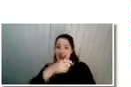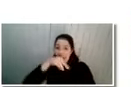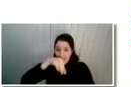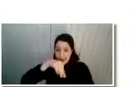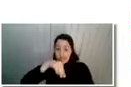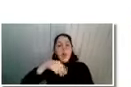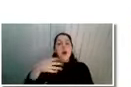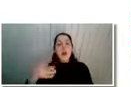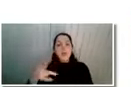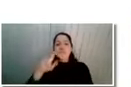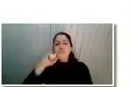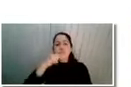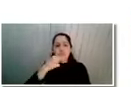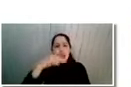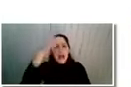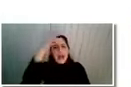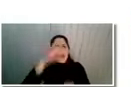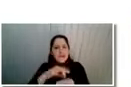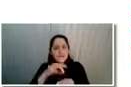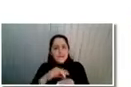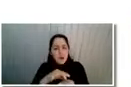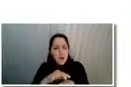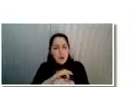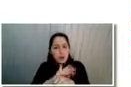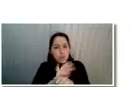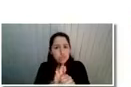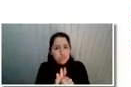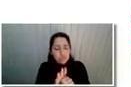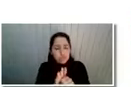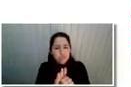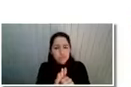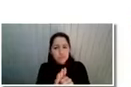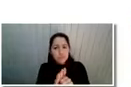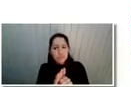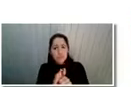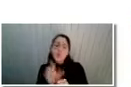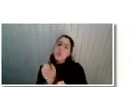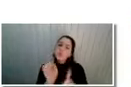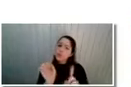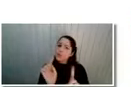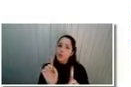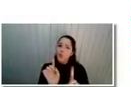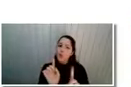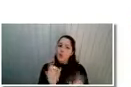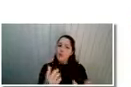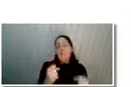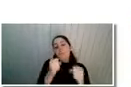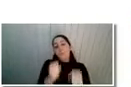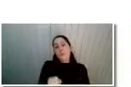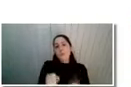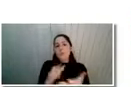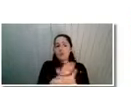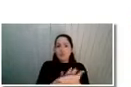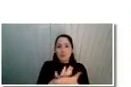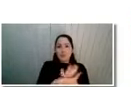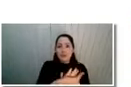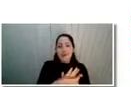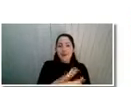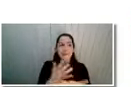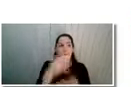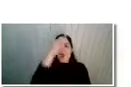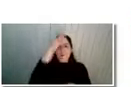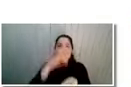está en ese momento pasando por un cuadro viral, está enfermo con el SARS-CoV-2.